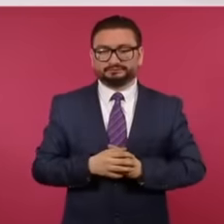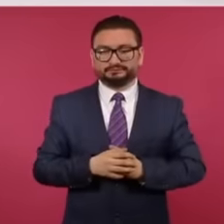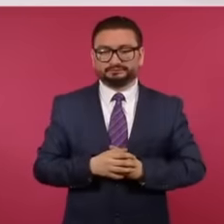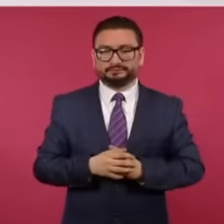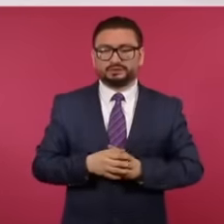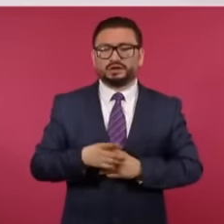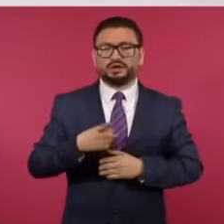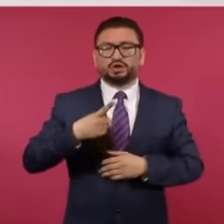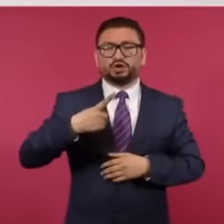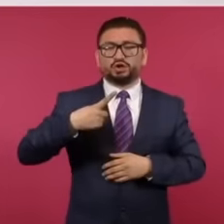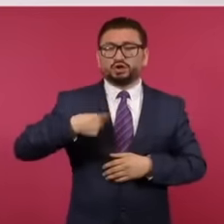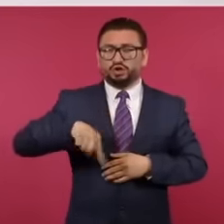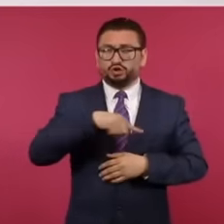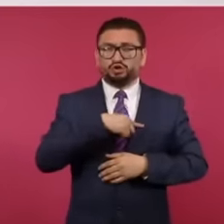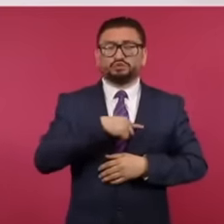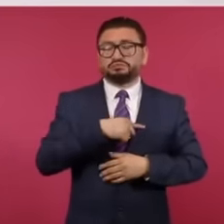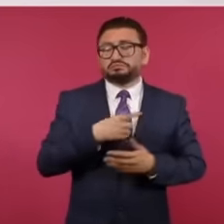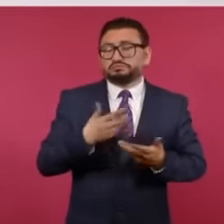Nosotros,